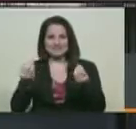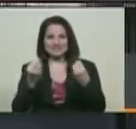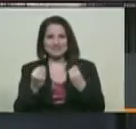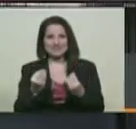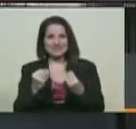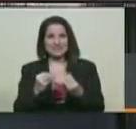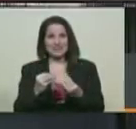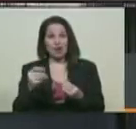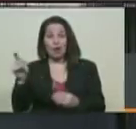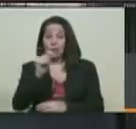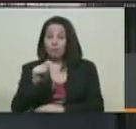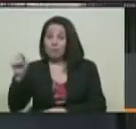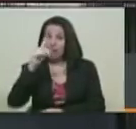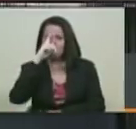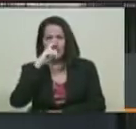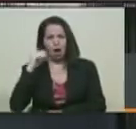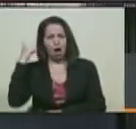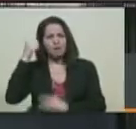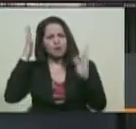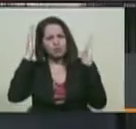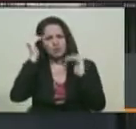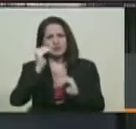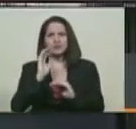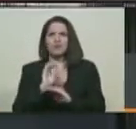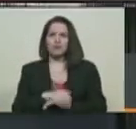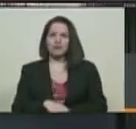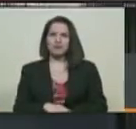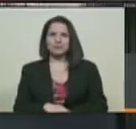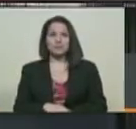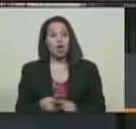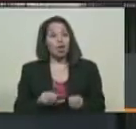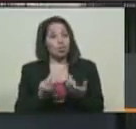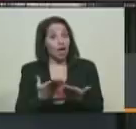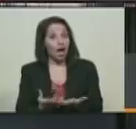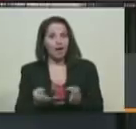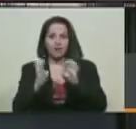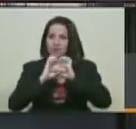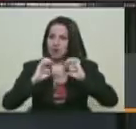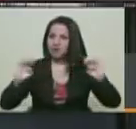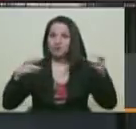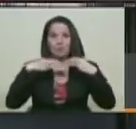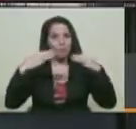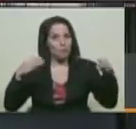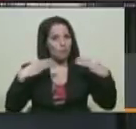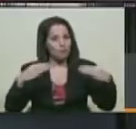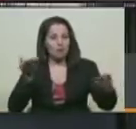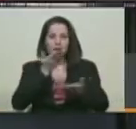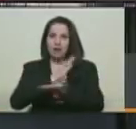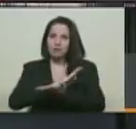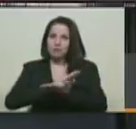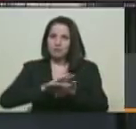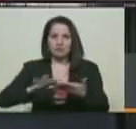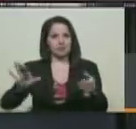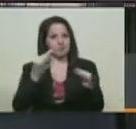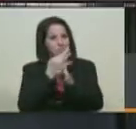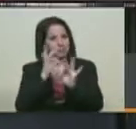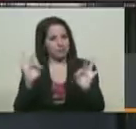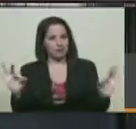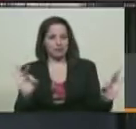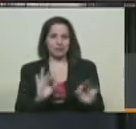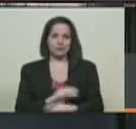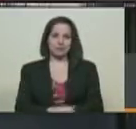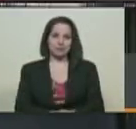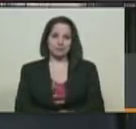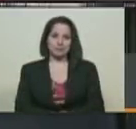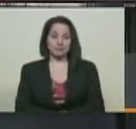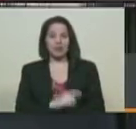primeros meses, sus primeros años. Y luego garantizarle la educación pública, gratuita y de calidad. ¿Ah? Eso